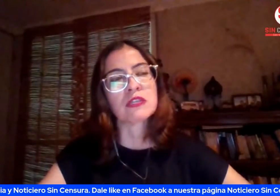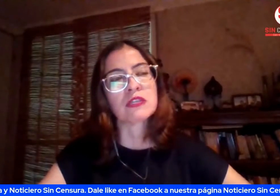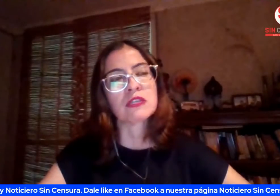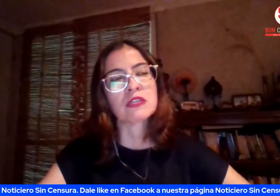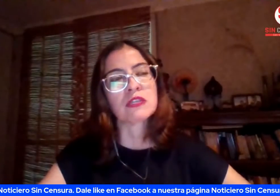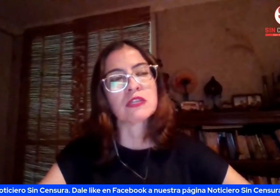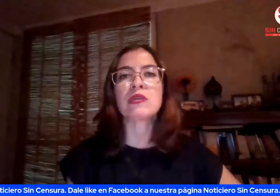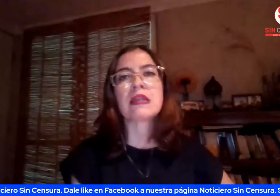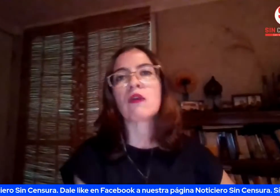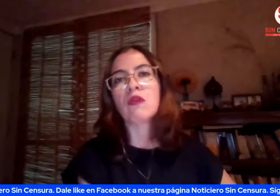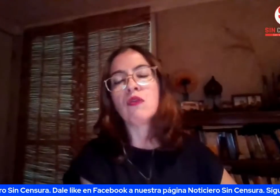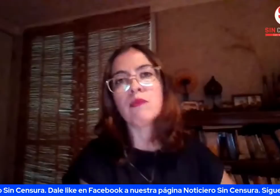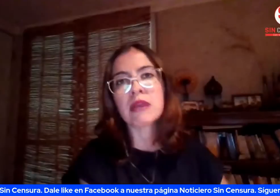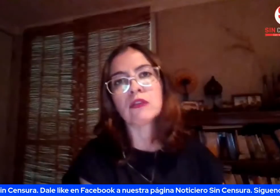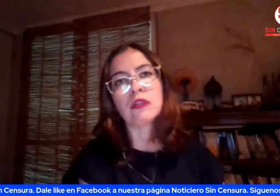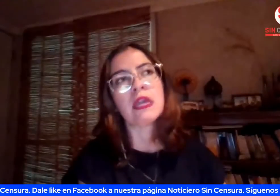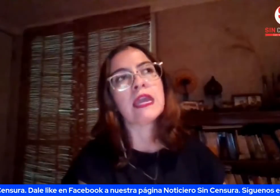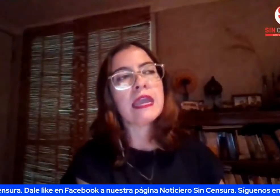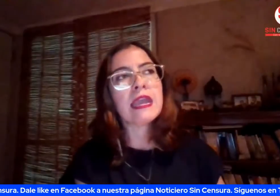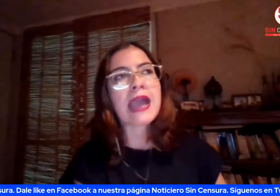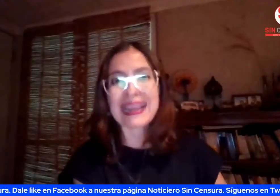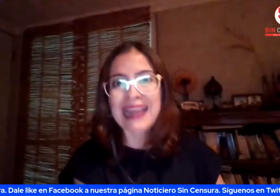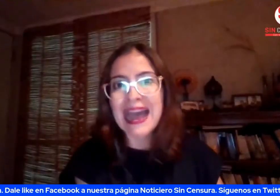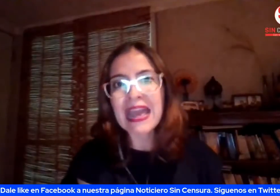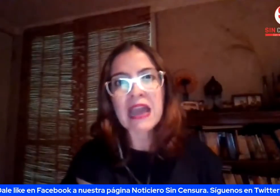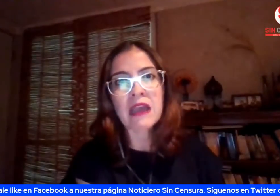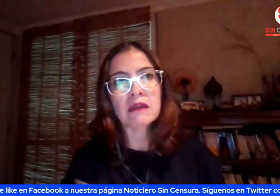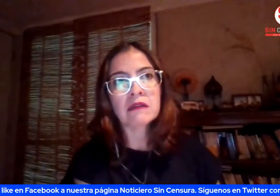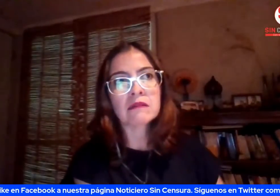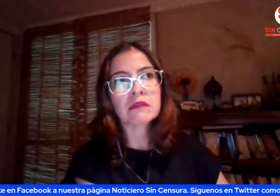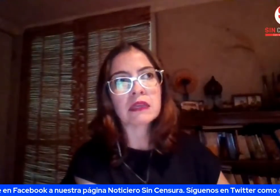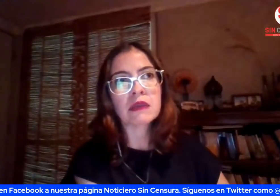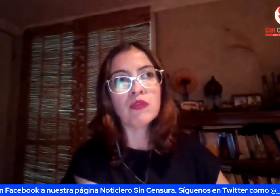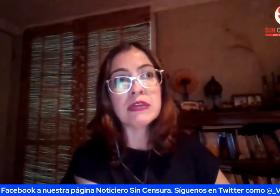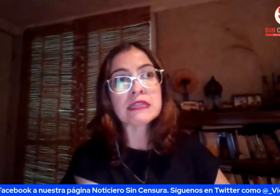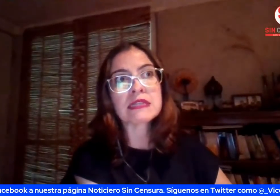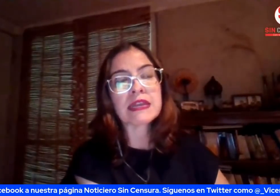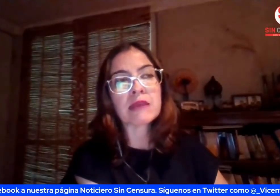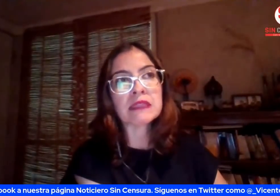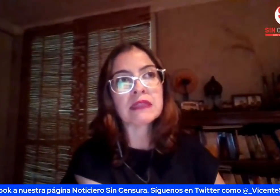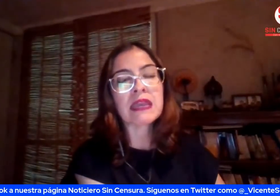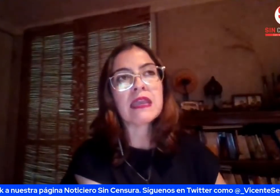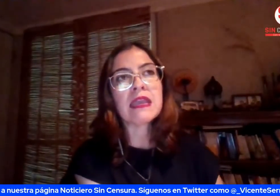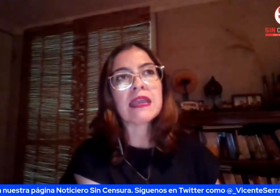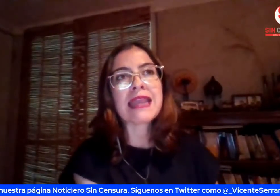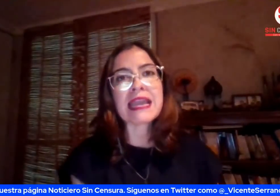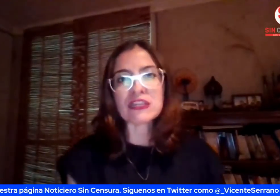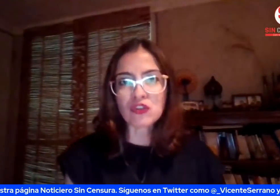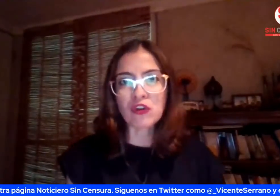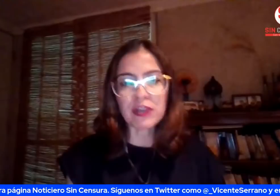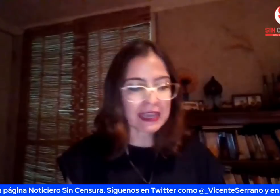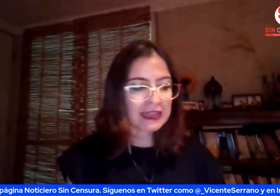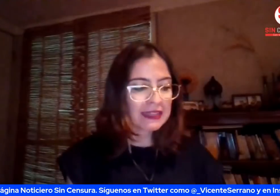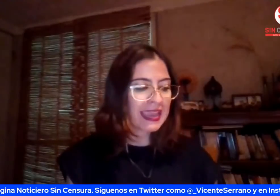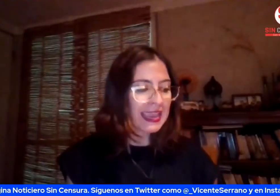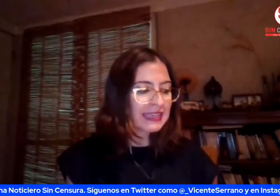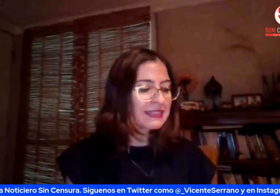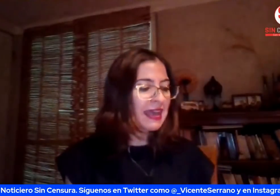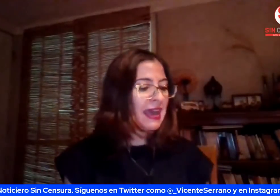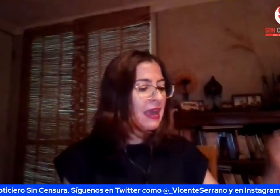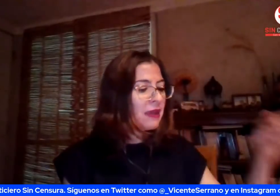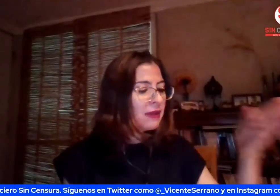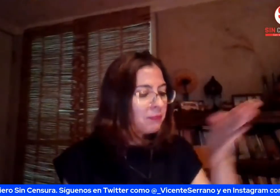y escribió después la columna en donde aclara muy necesariamente la historia